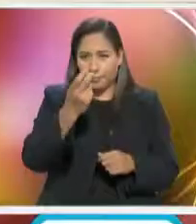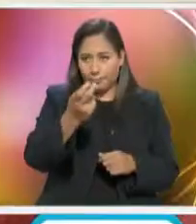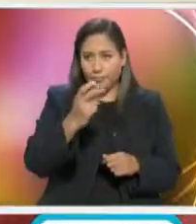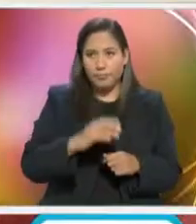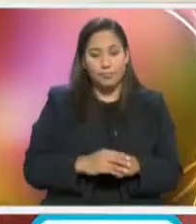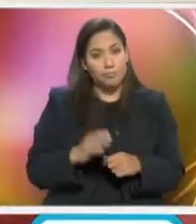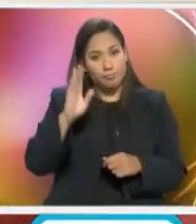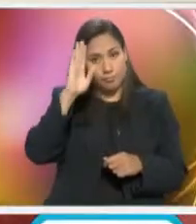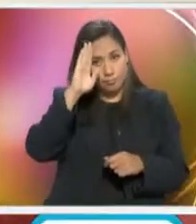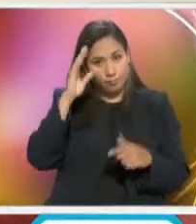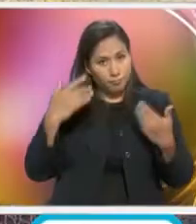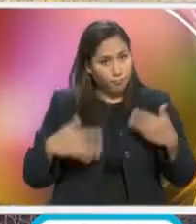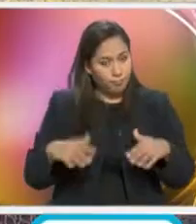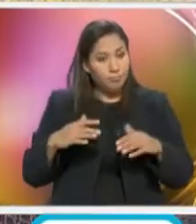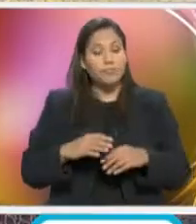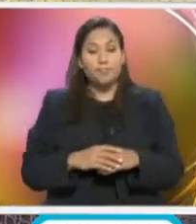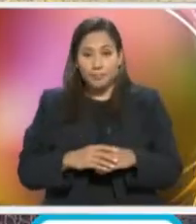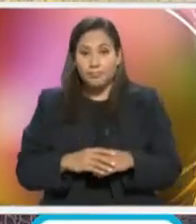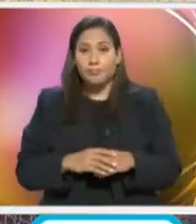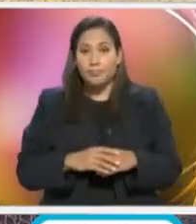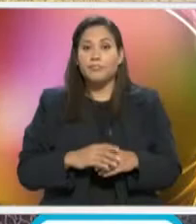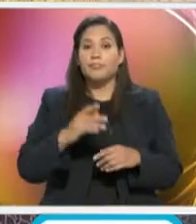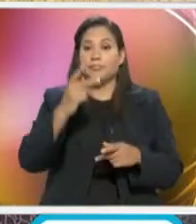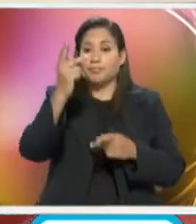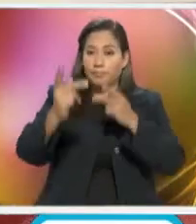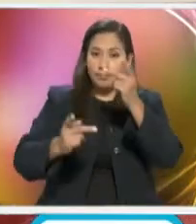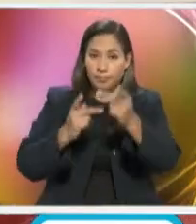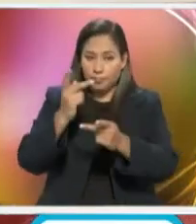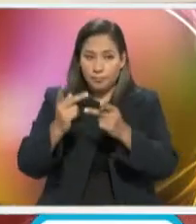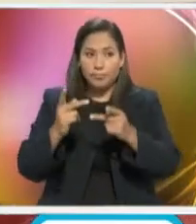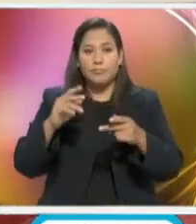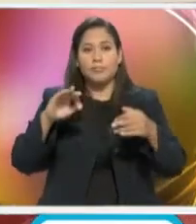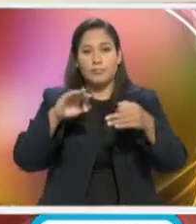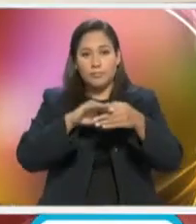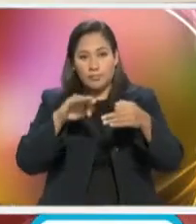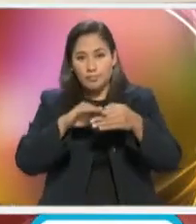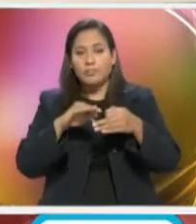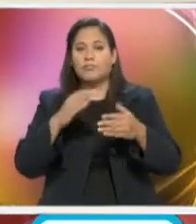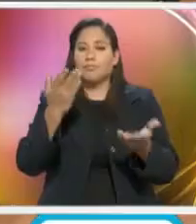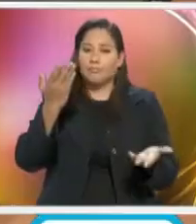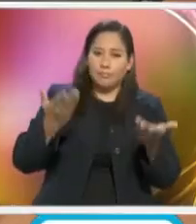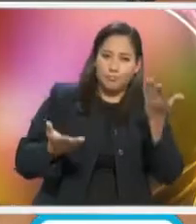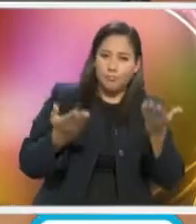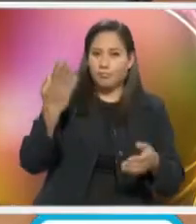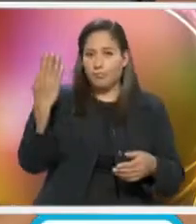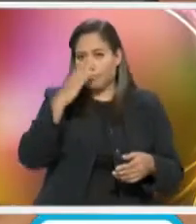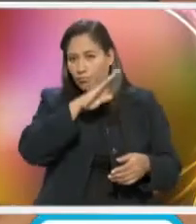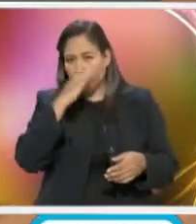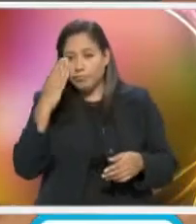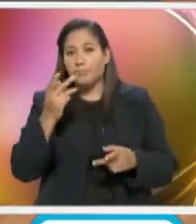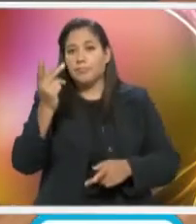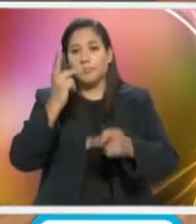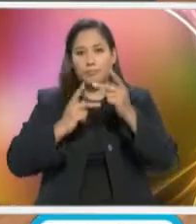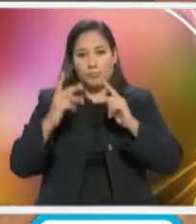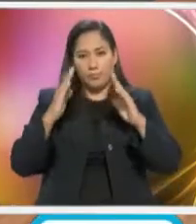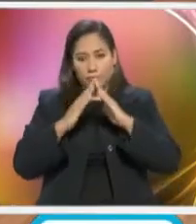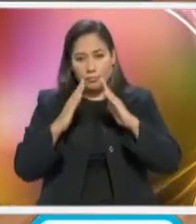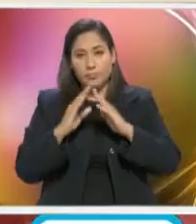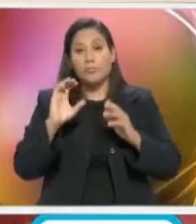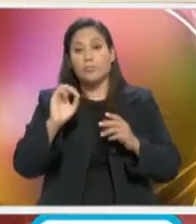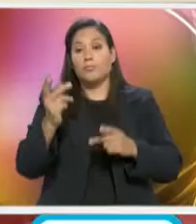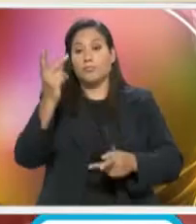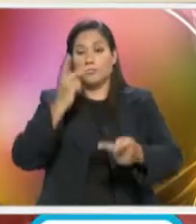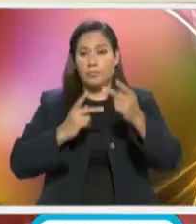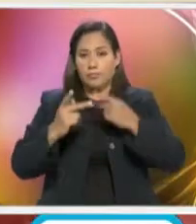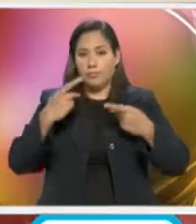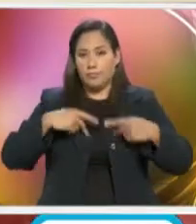bruto! Entonces, qué bueno, horror! había créditos en tasa variable en ese entonces. Sí. Créditos hipotecarios y también créditos personales en